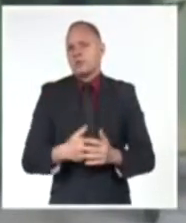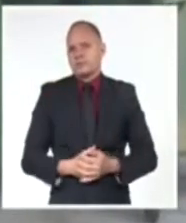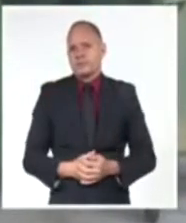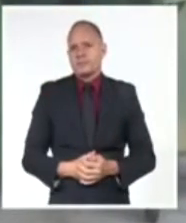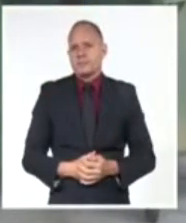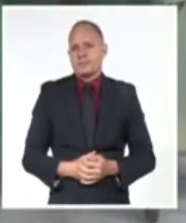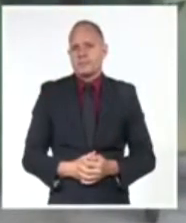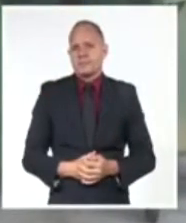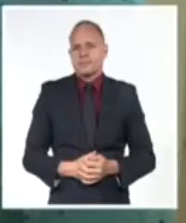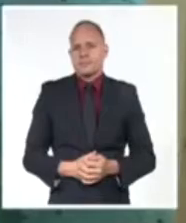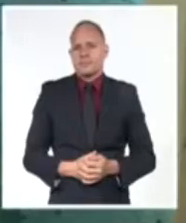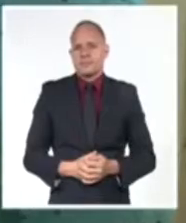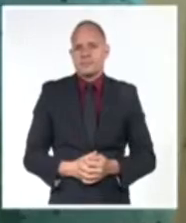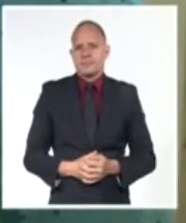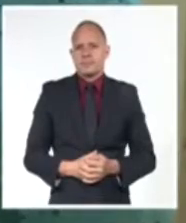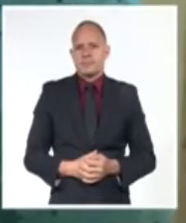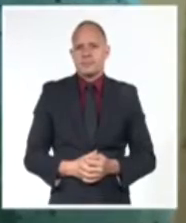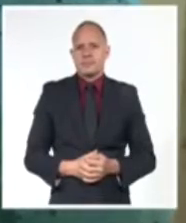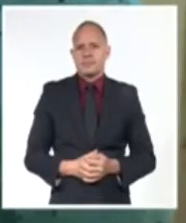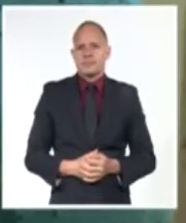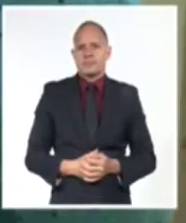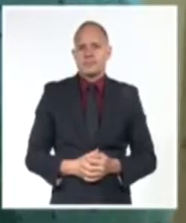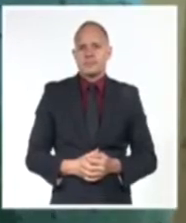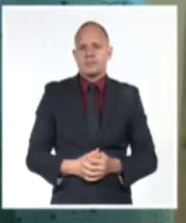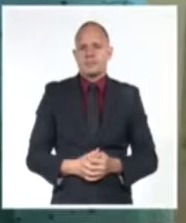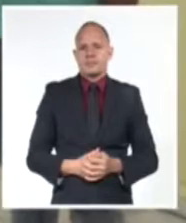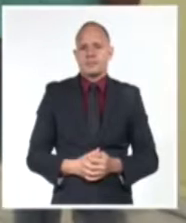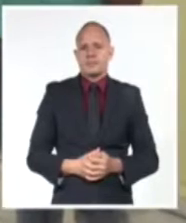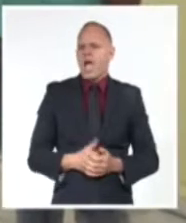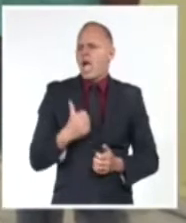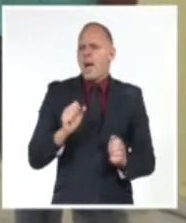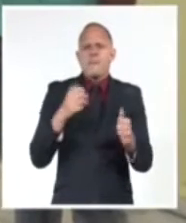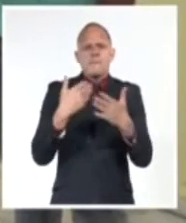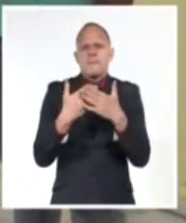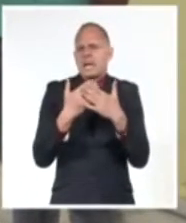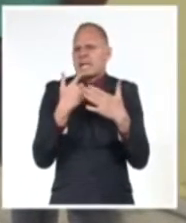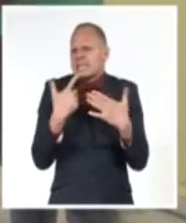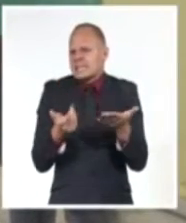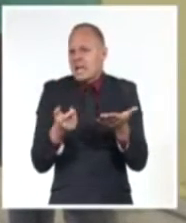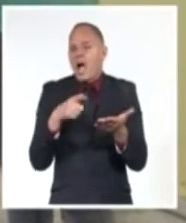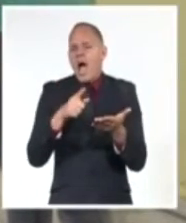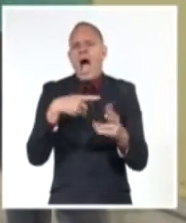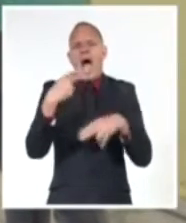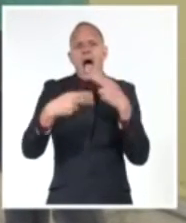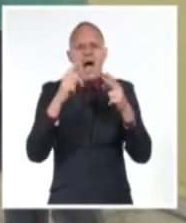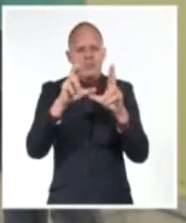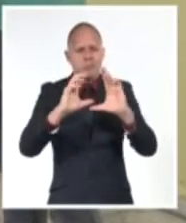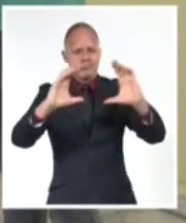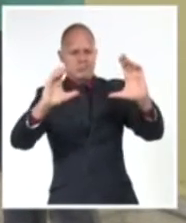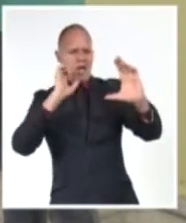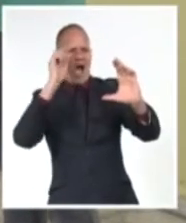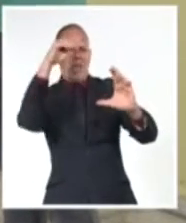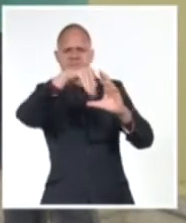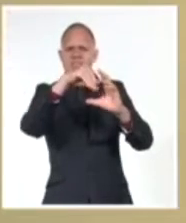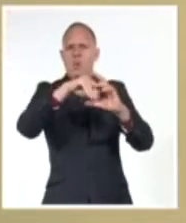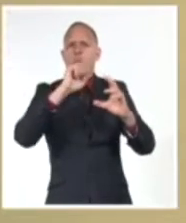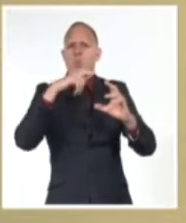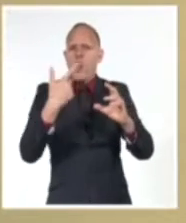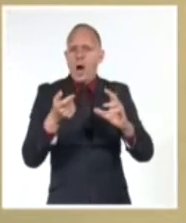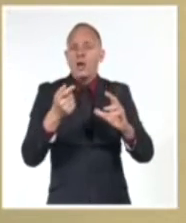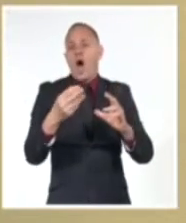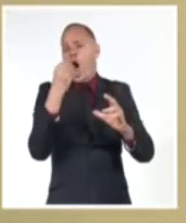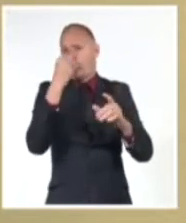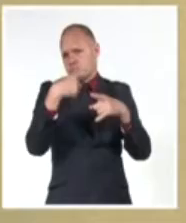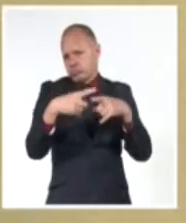La elaboración de conservas es lo suyo y echa a andar una caldera para crecer en el mercado. Este joven saca adelante